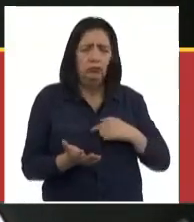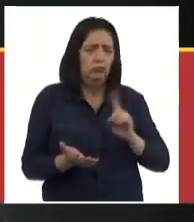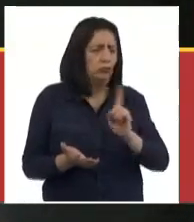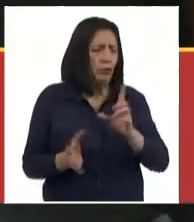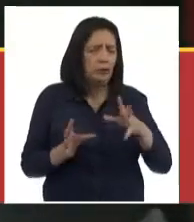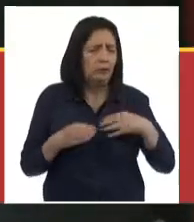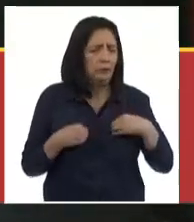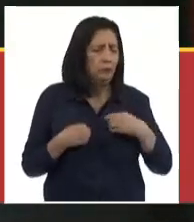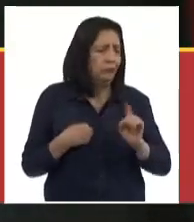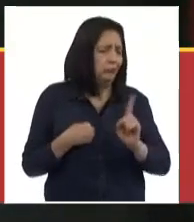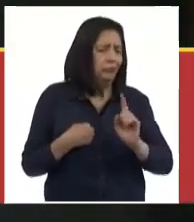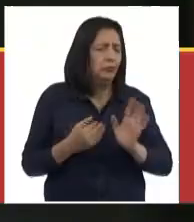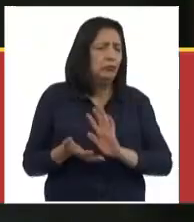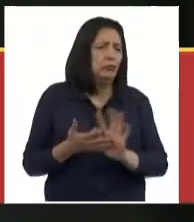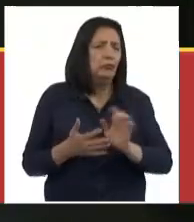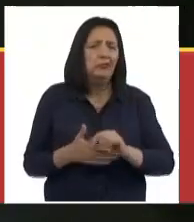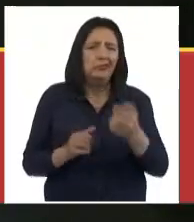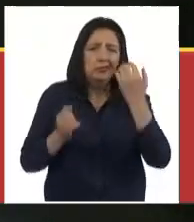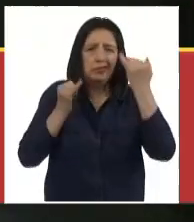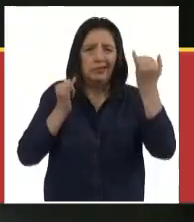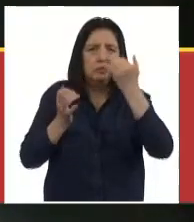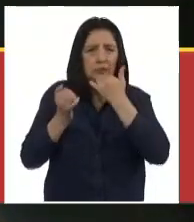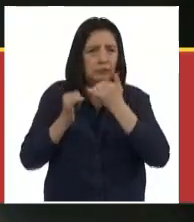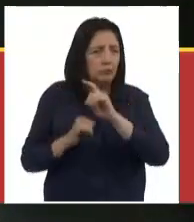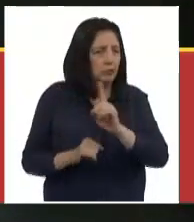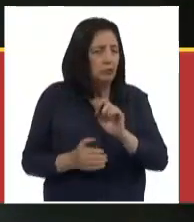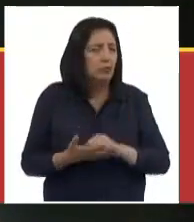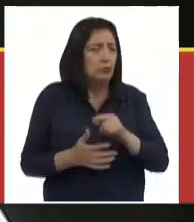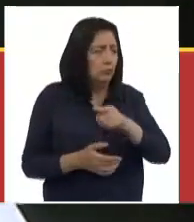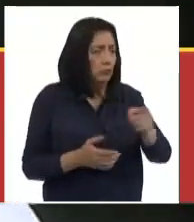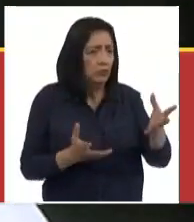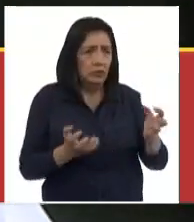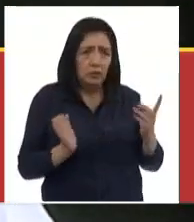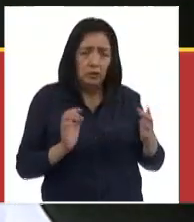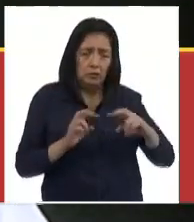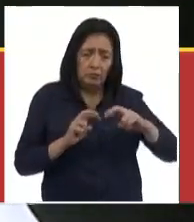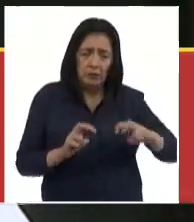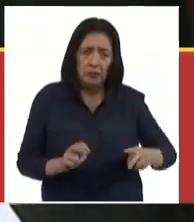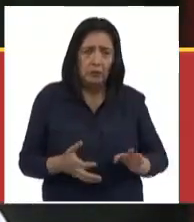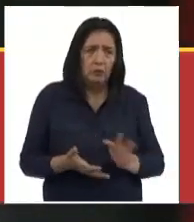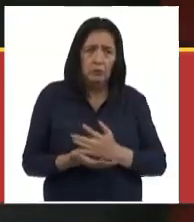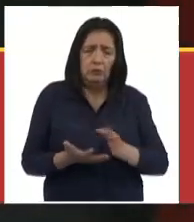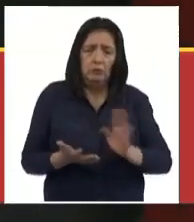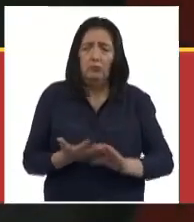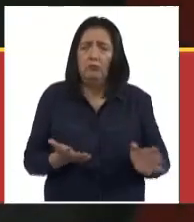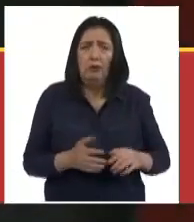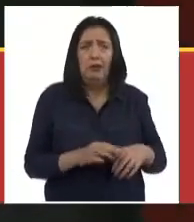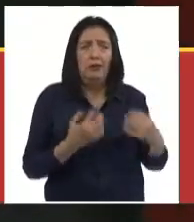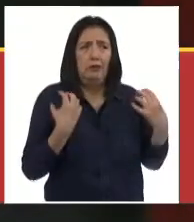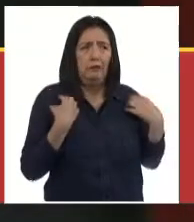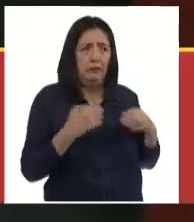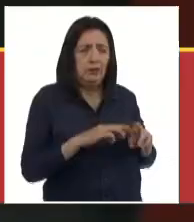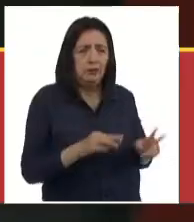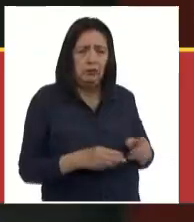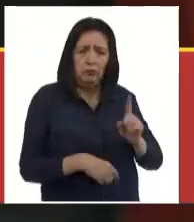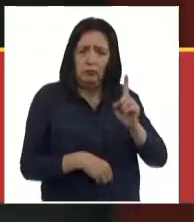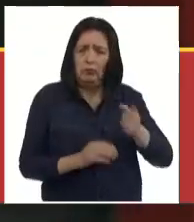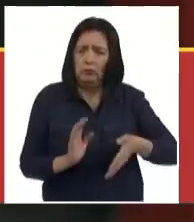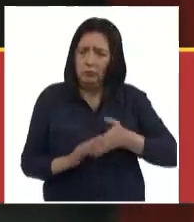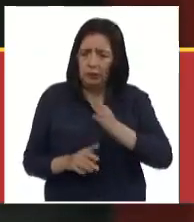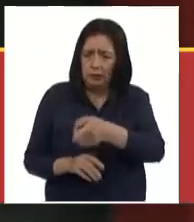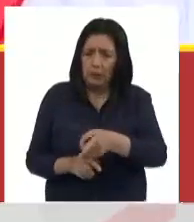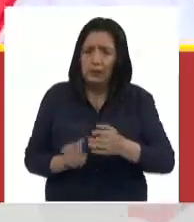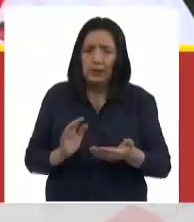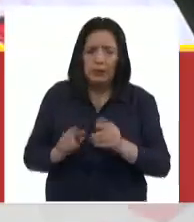rechazo todo tipo de estigmatización. Si ustedes quieren hacer una investigación, no la hagan desde el pupitre. Bajen ustedes a las